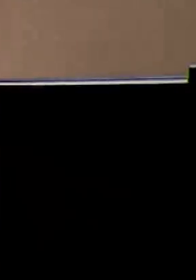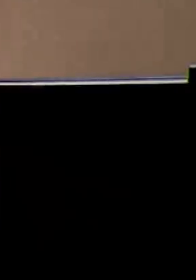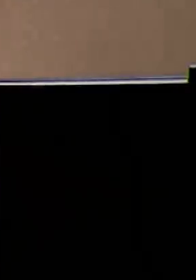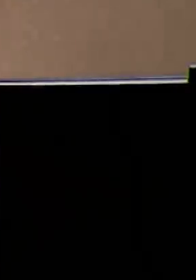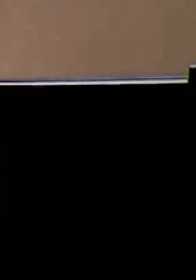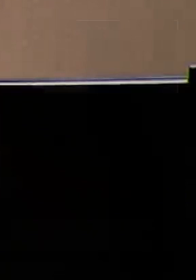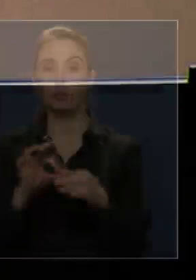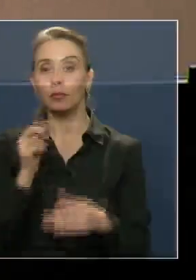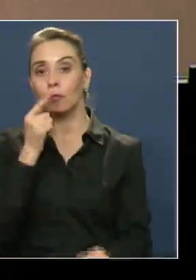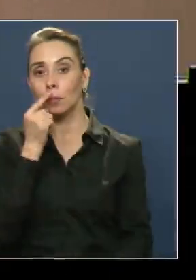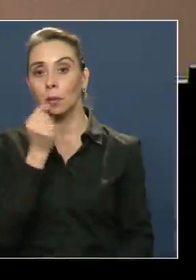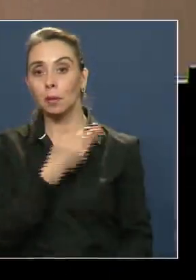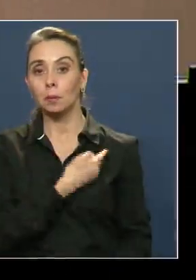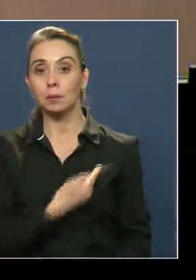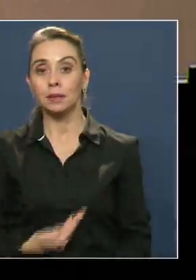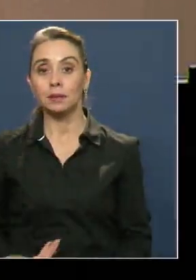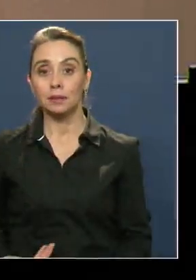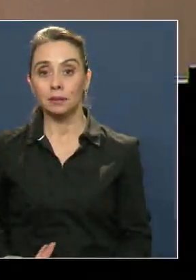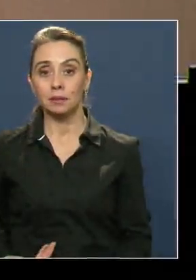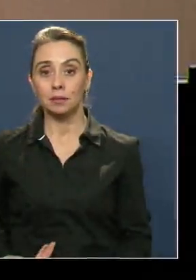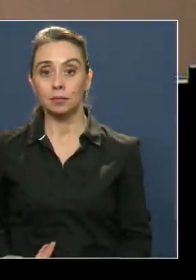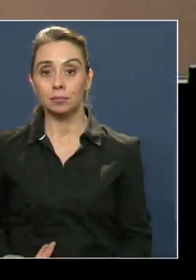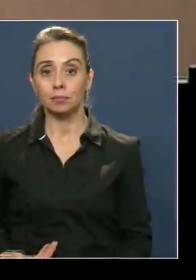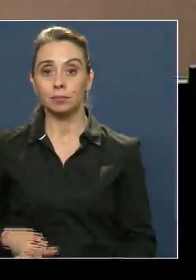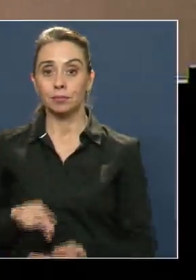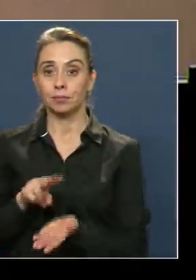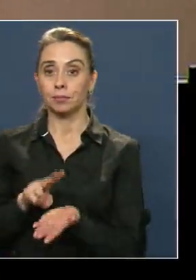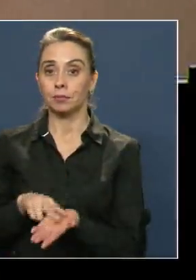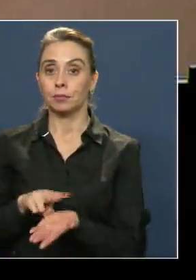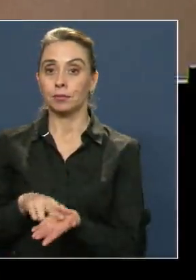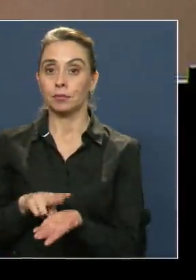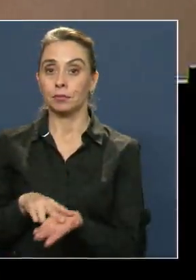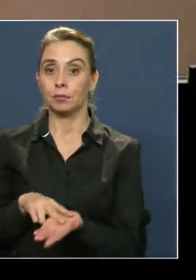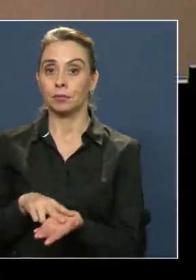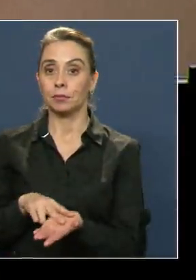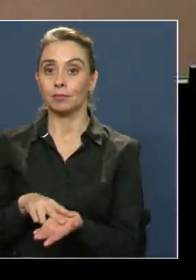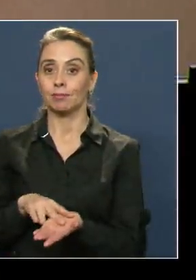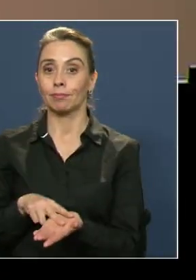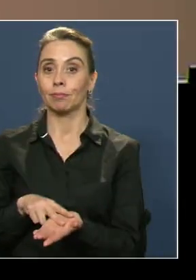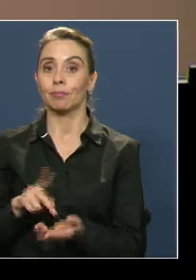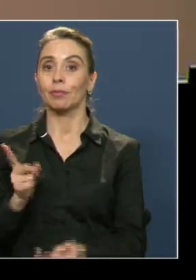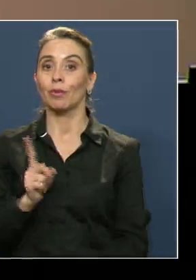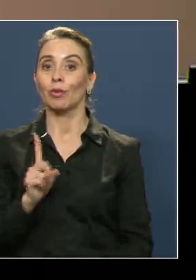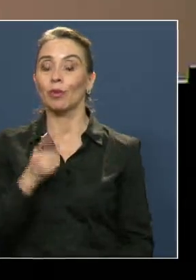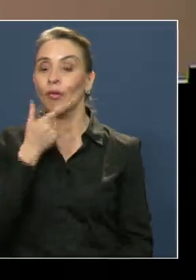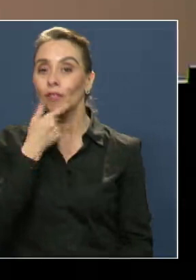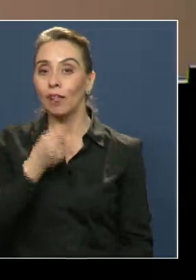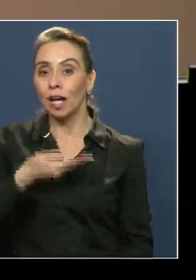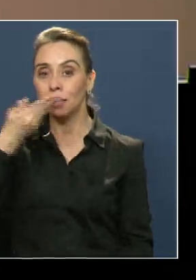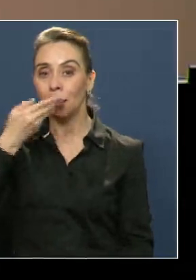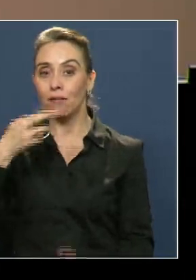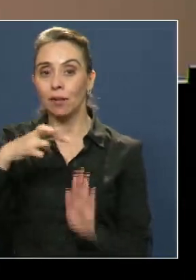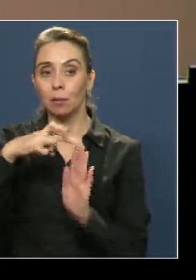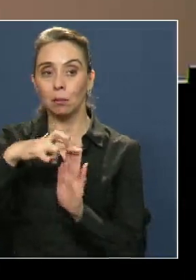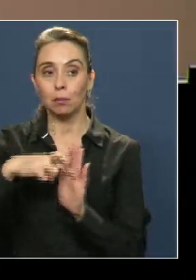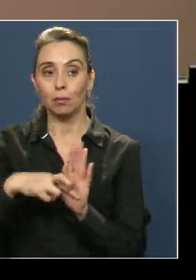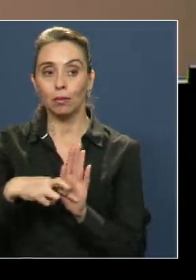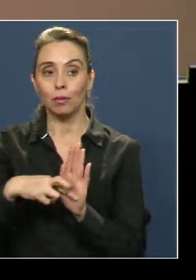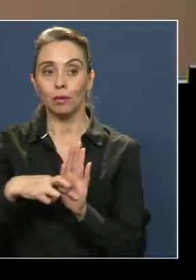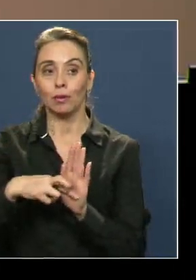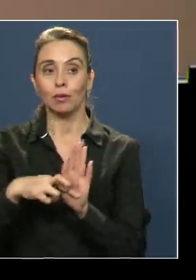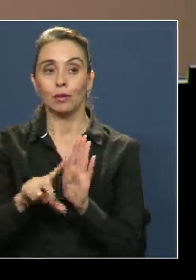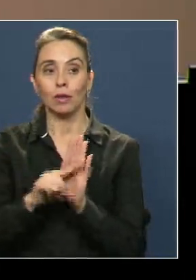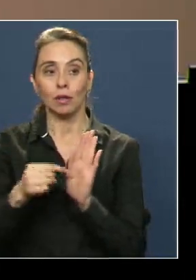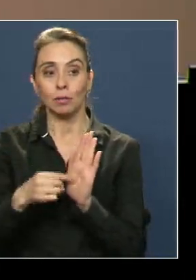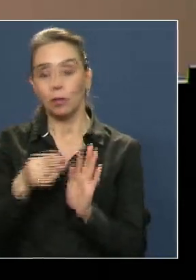Gracias, presidente. La verdad que no es fácil intervenir en un proyecto como este, lo han